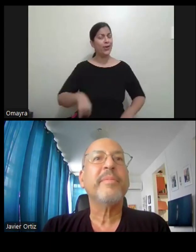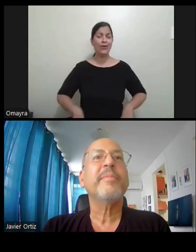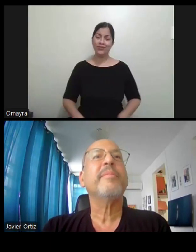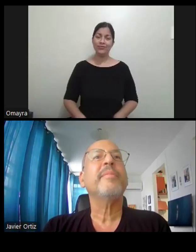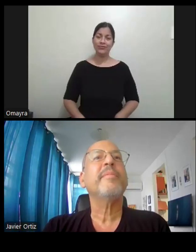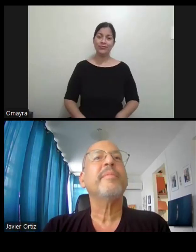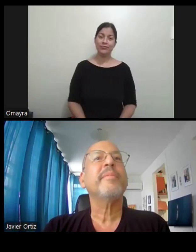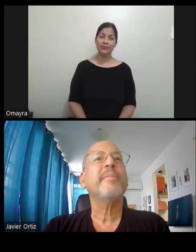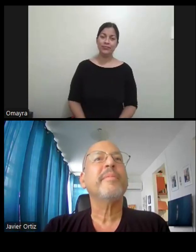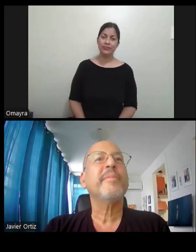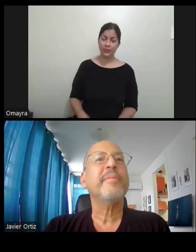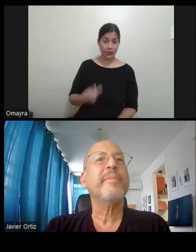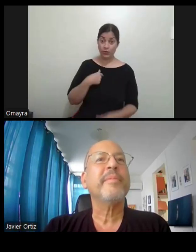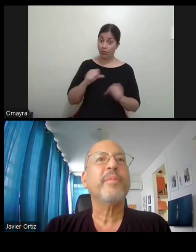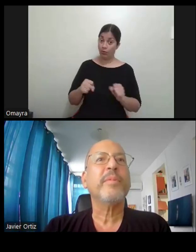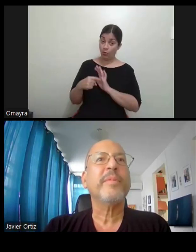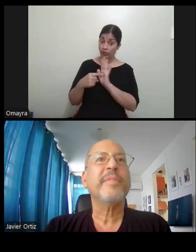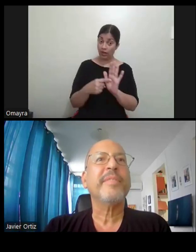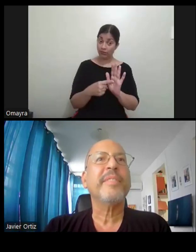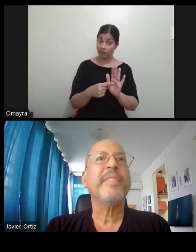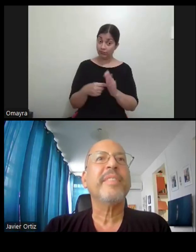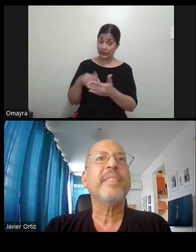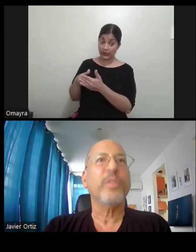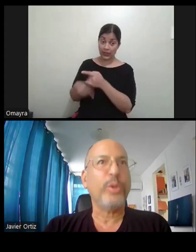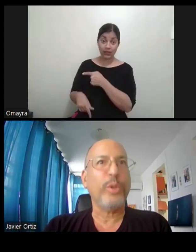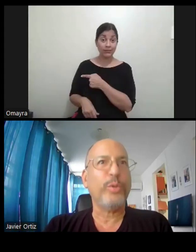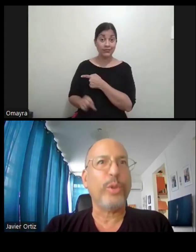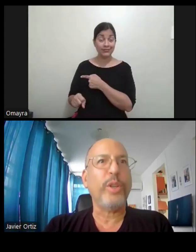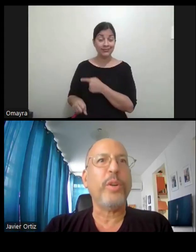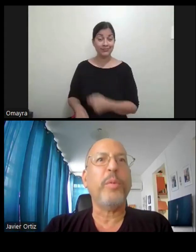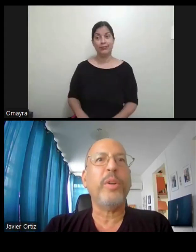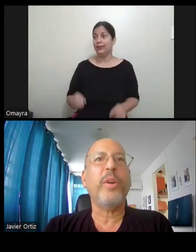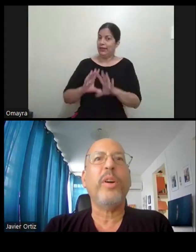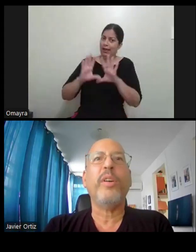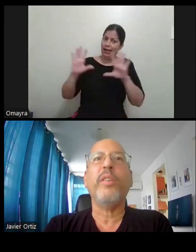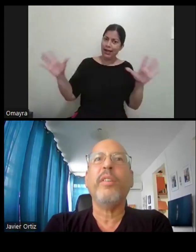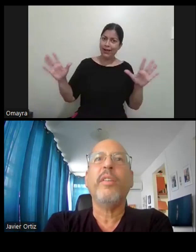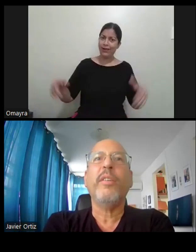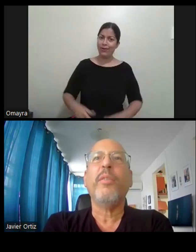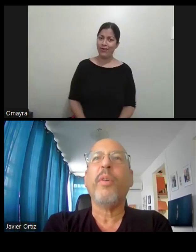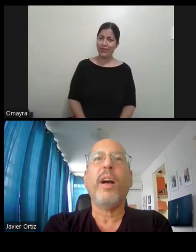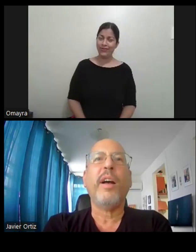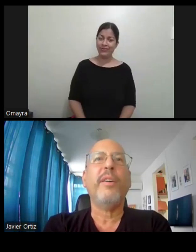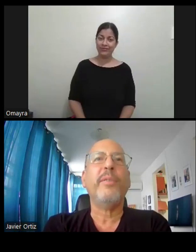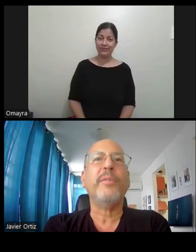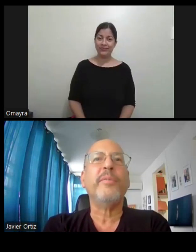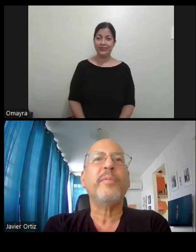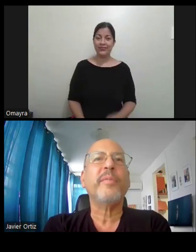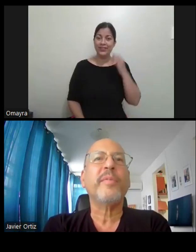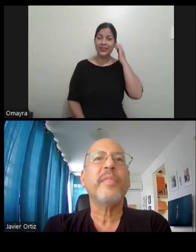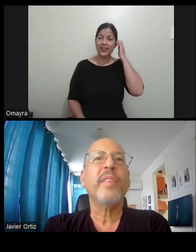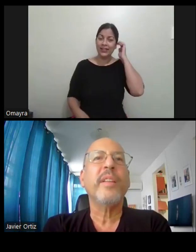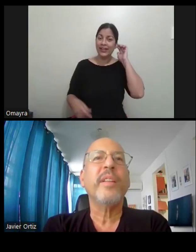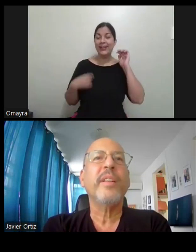tengo por ahí, lo puedo mostrar, yo lo tengo cerca. Ajá, pero sí, claro. No. Tambor místico. Este programa se